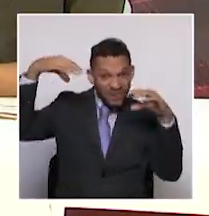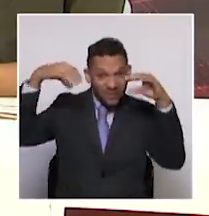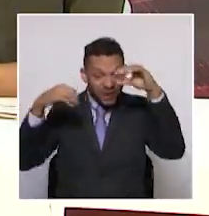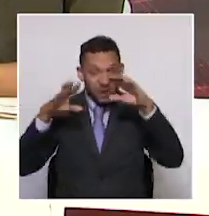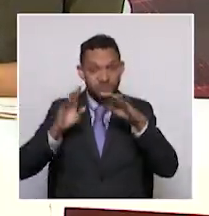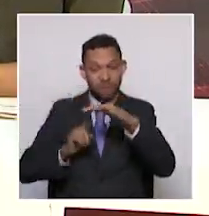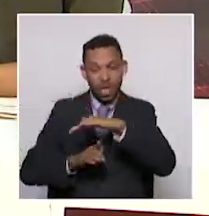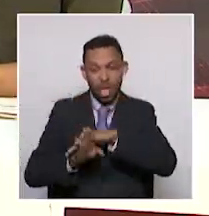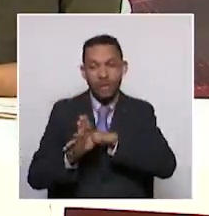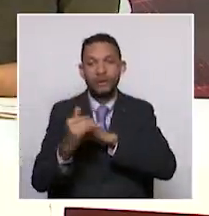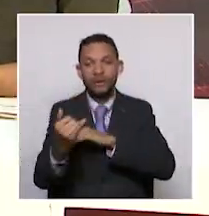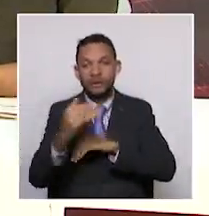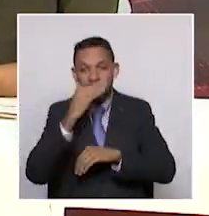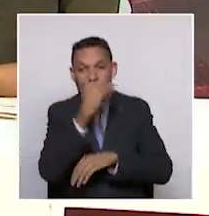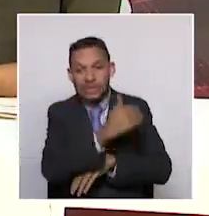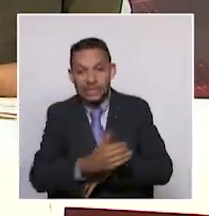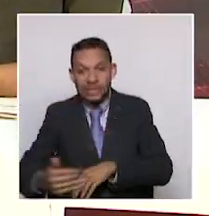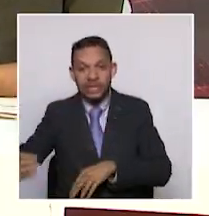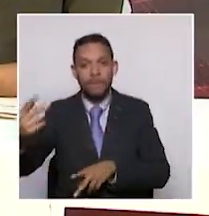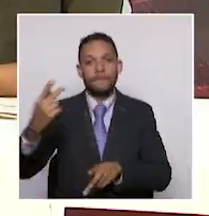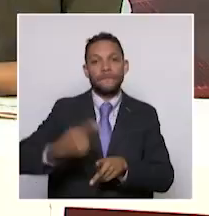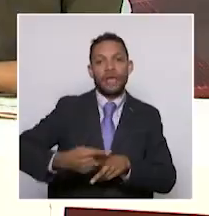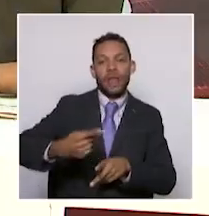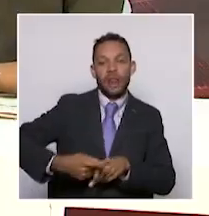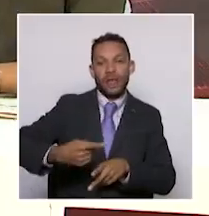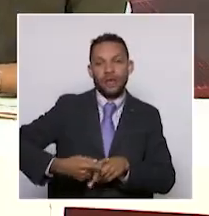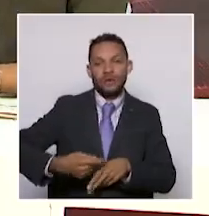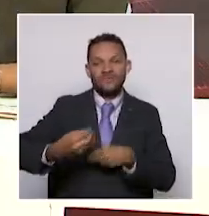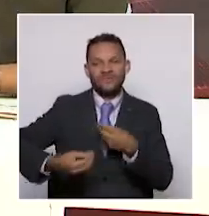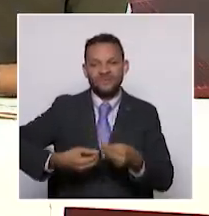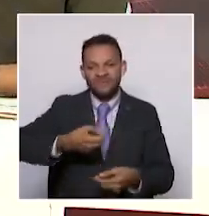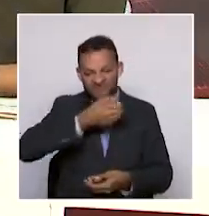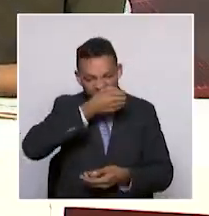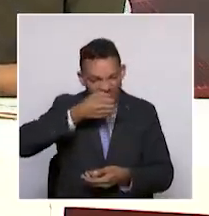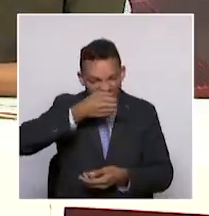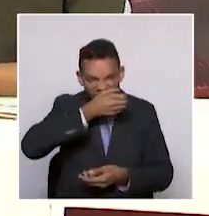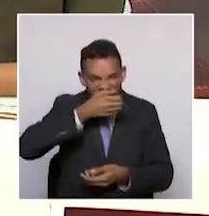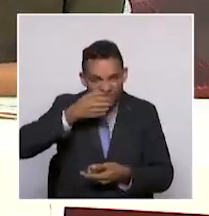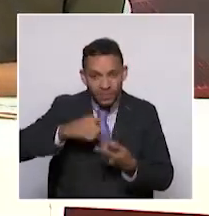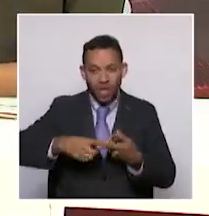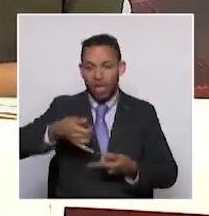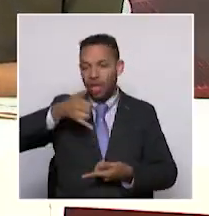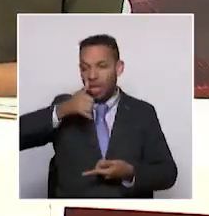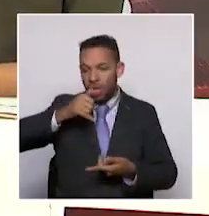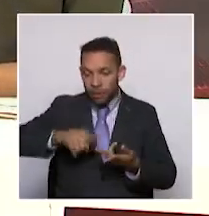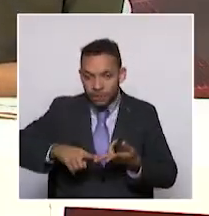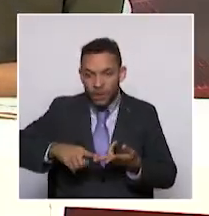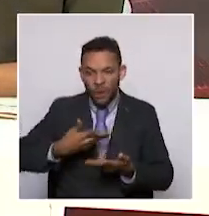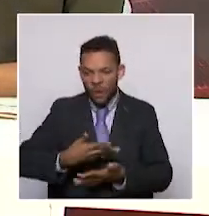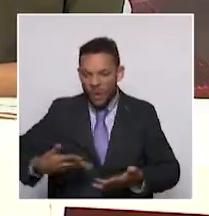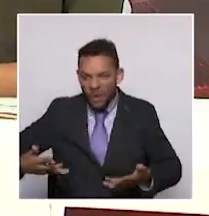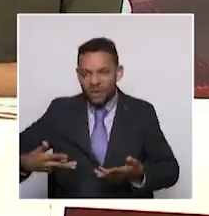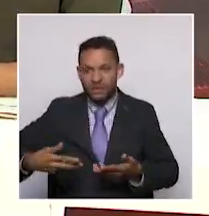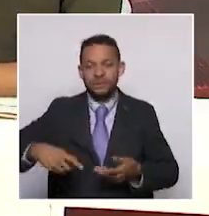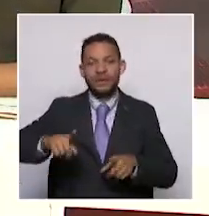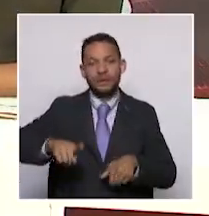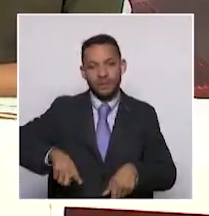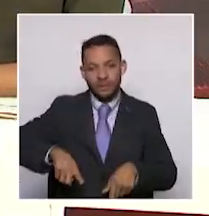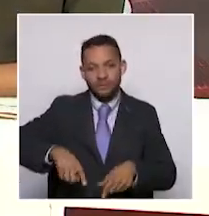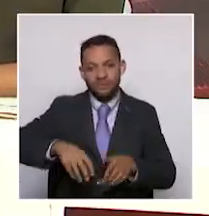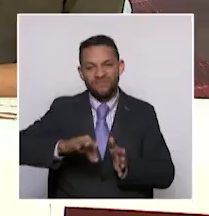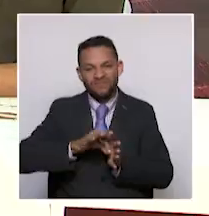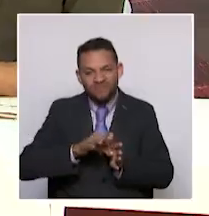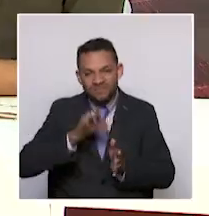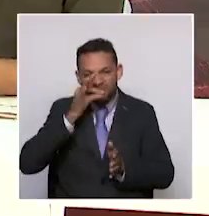sirviendo y realmente pues, son muy peligrosas, se consume alcohol, incluso adulterado y todo tipo de drogas. También